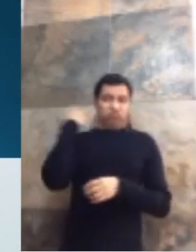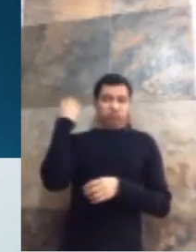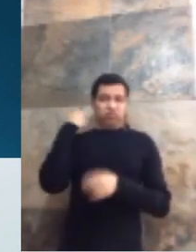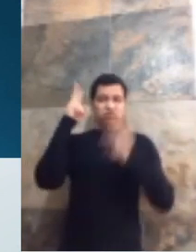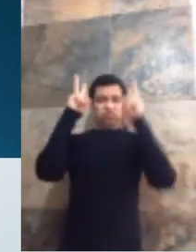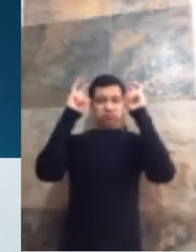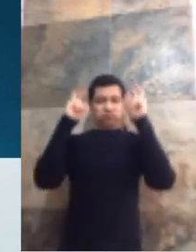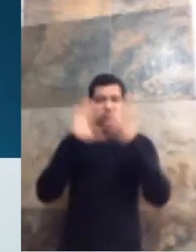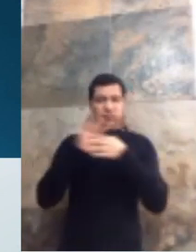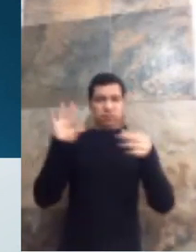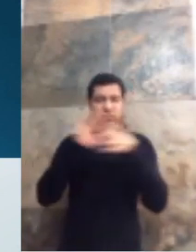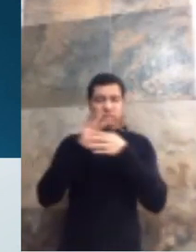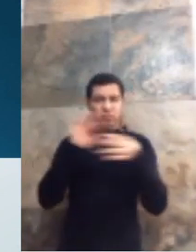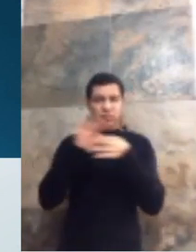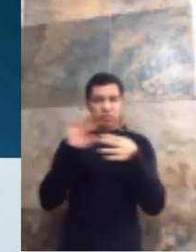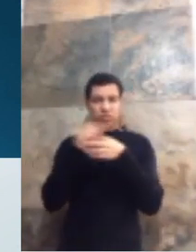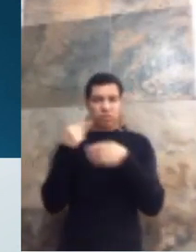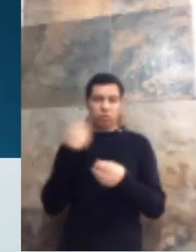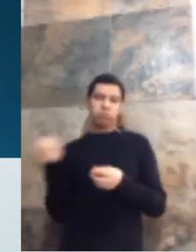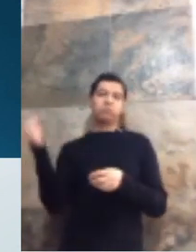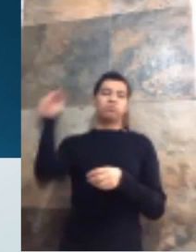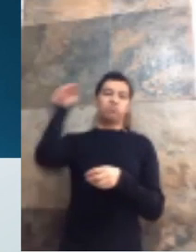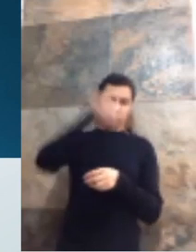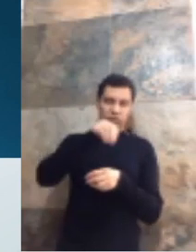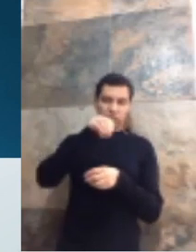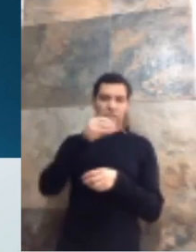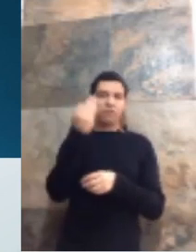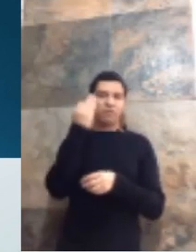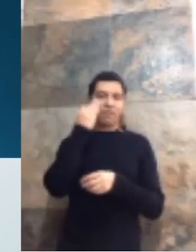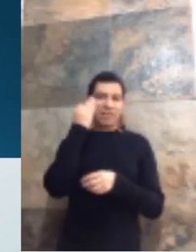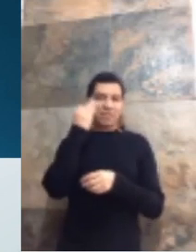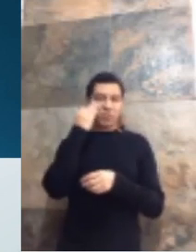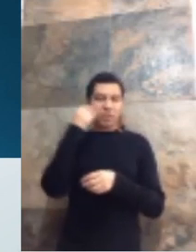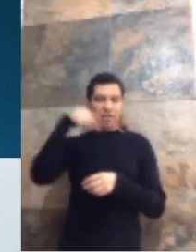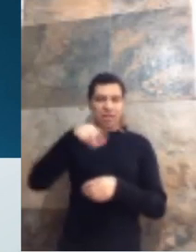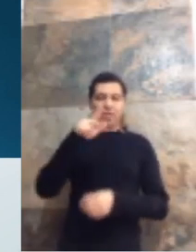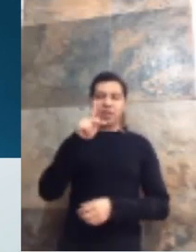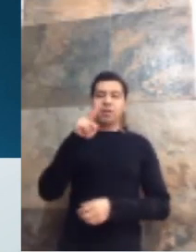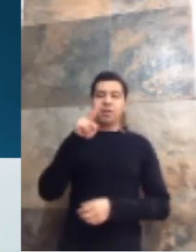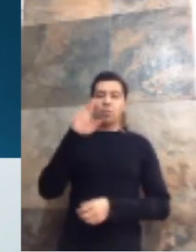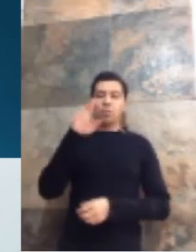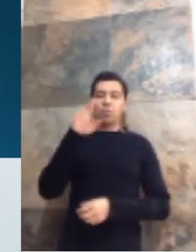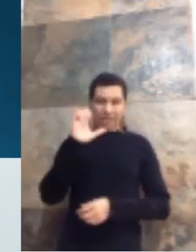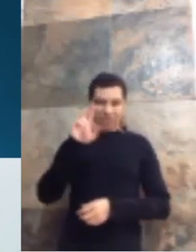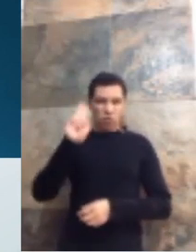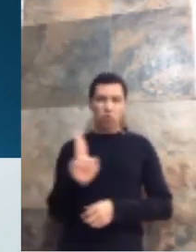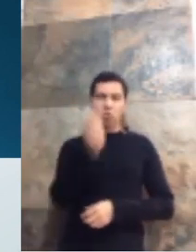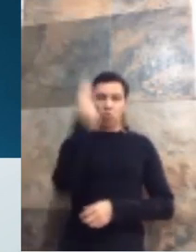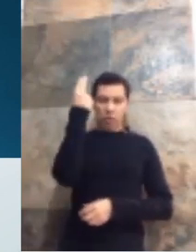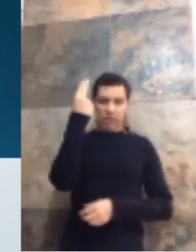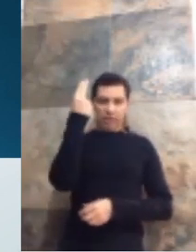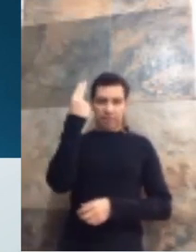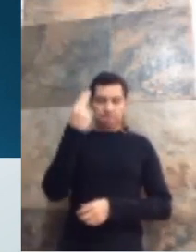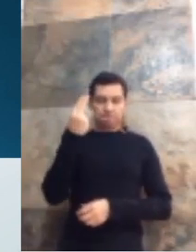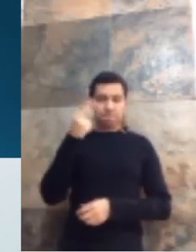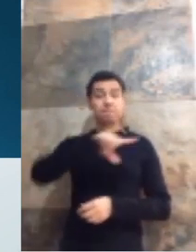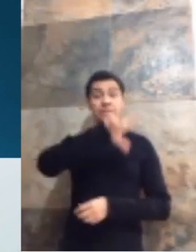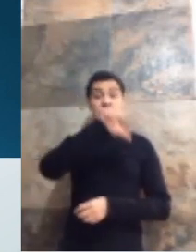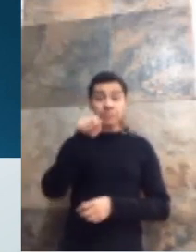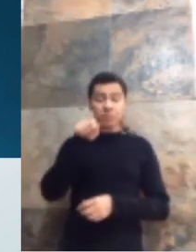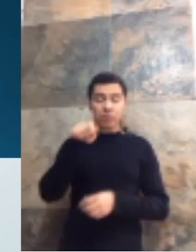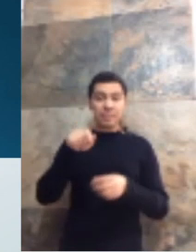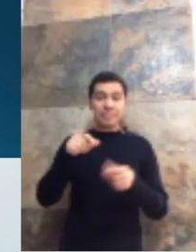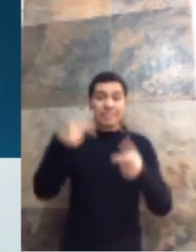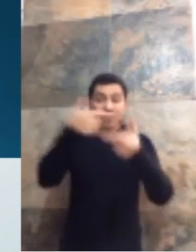de la Facultad de Psicología en lo que respecta a una red que se llama Red Internacional de Salud, que